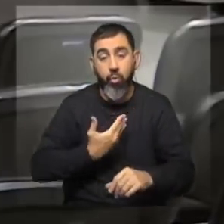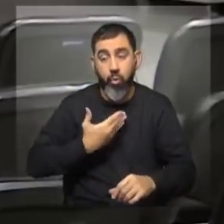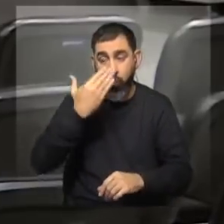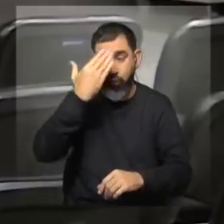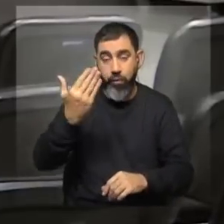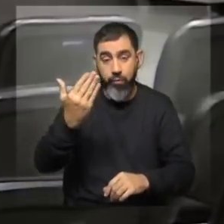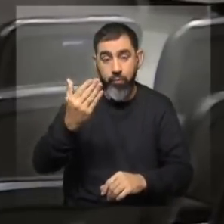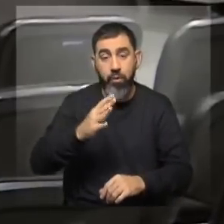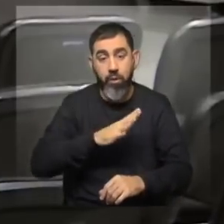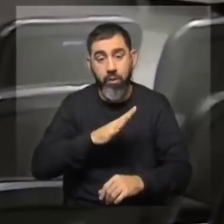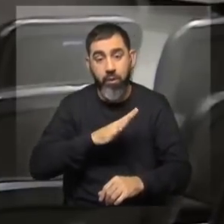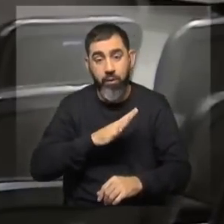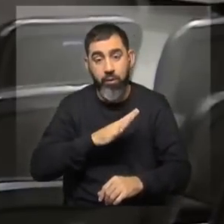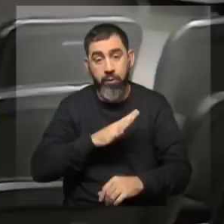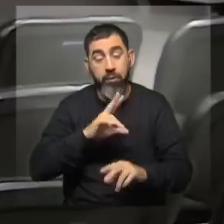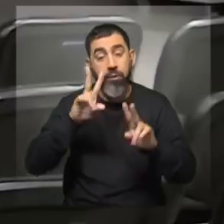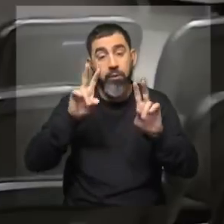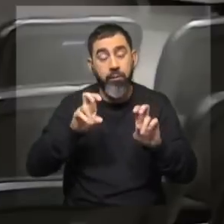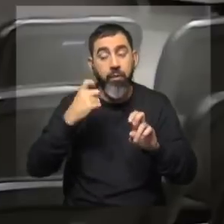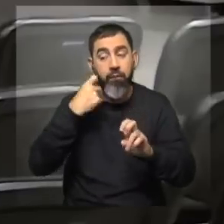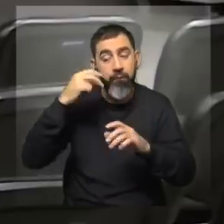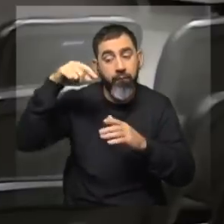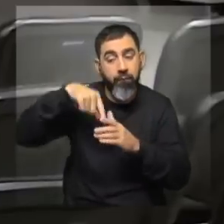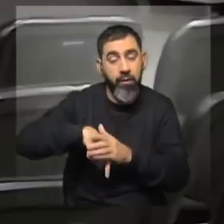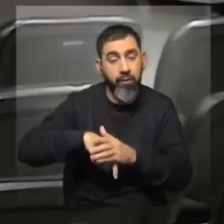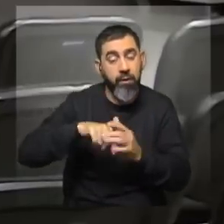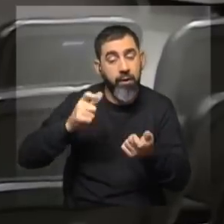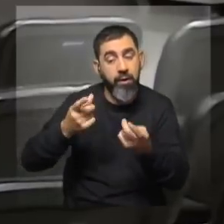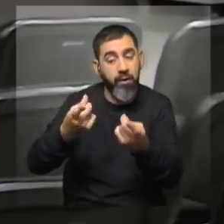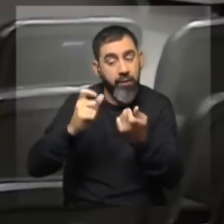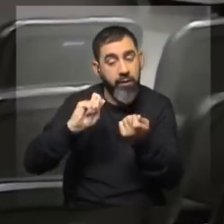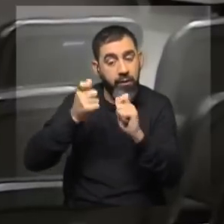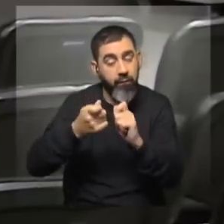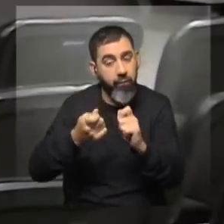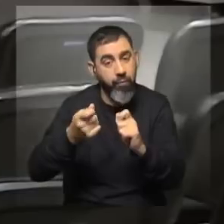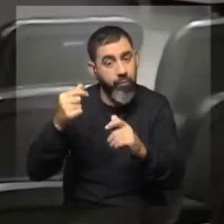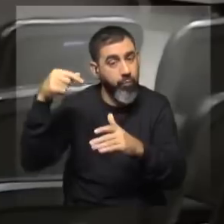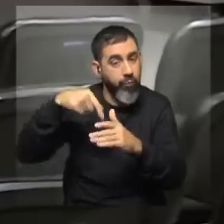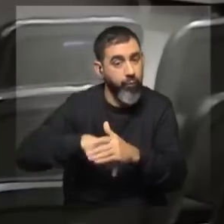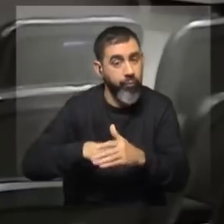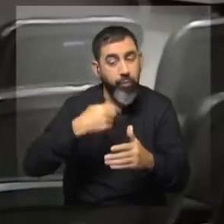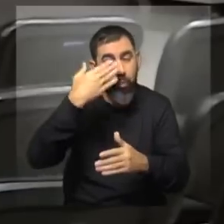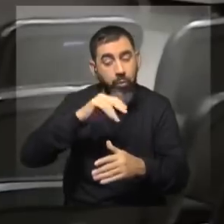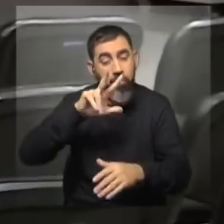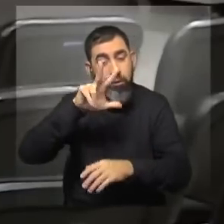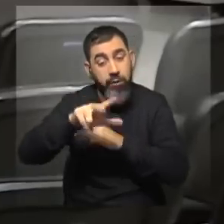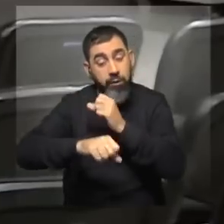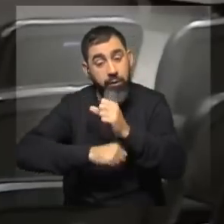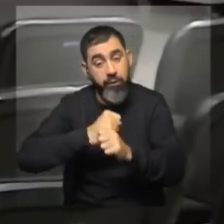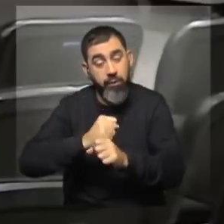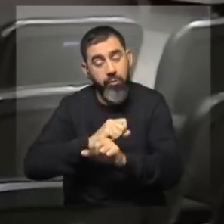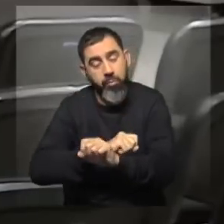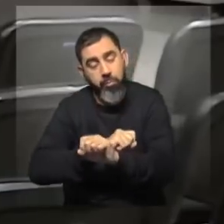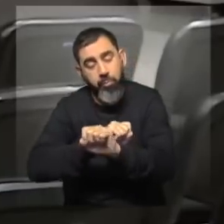amplio había algunas temas a profundizar la reforma requerida de profundización Pero estos últimos tres años se han